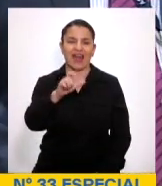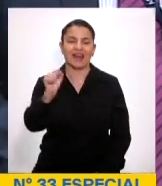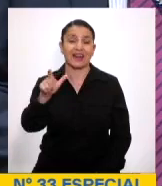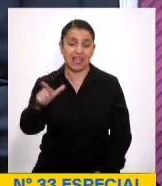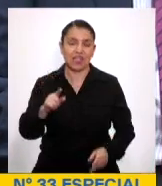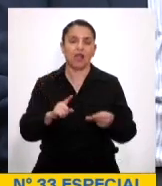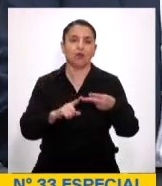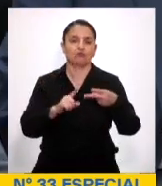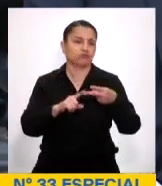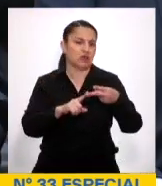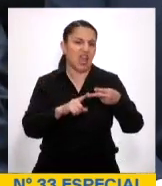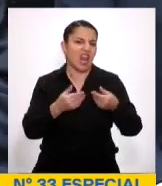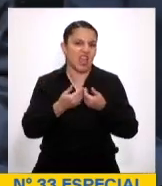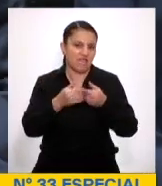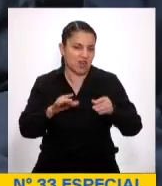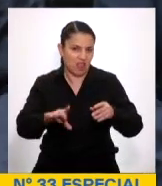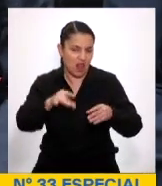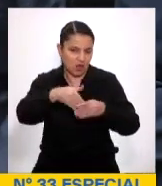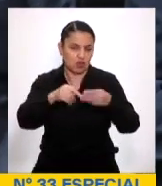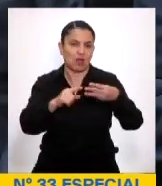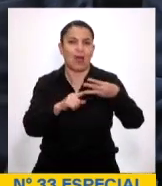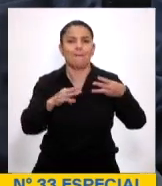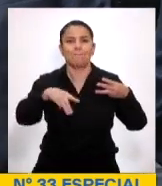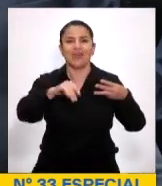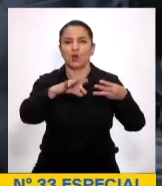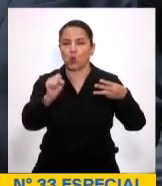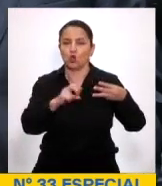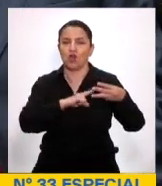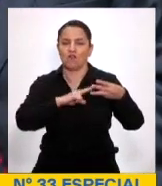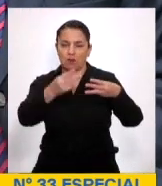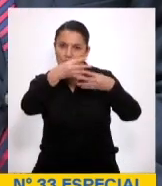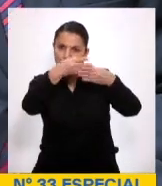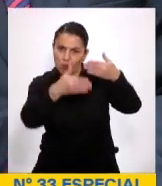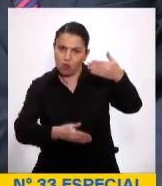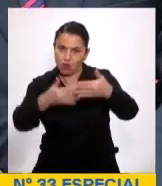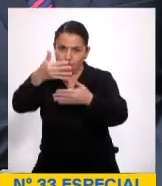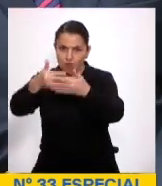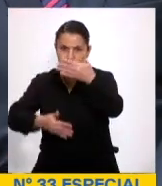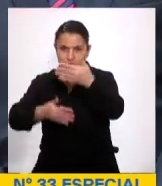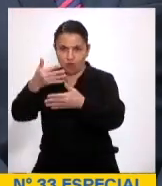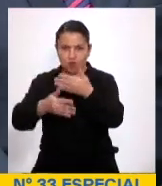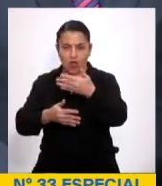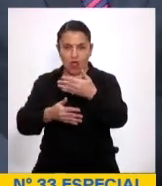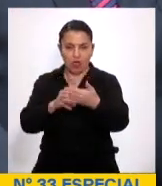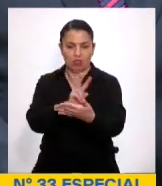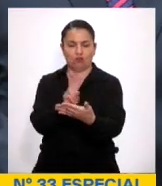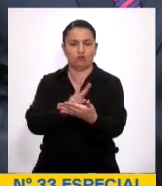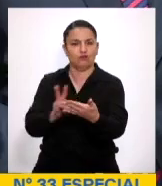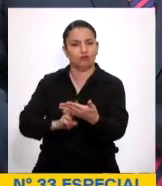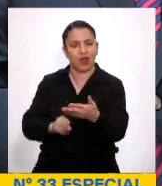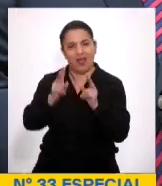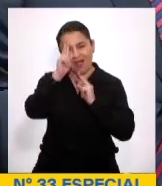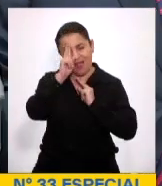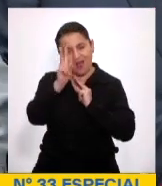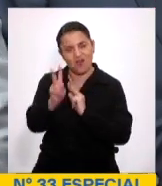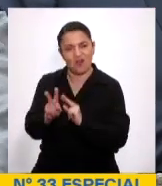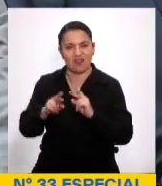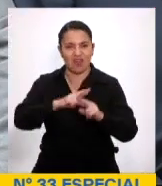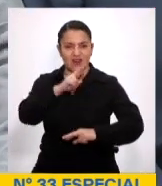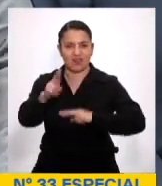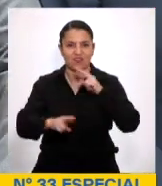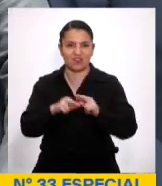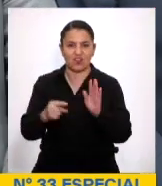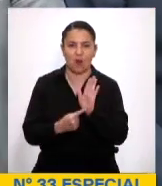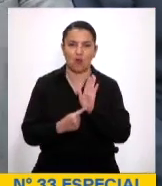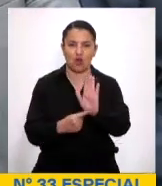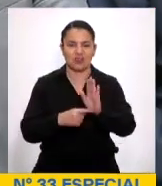el mercurio Valparaíso destinaban sendas portadas a páginas completas a conmemorar la Revolución y exaltar los héroes y valores de la